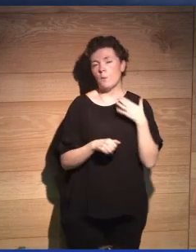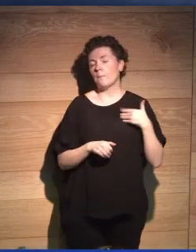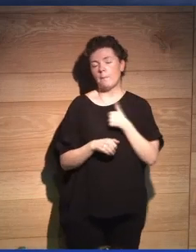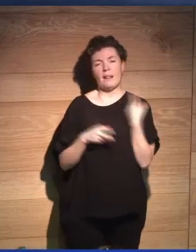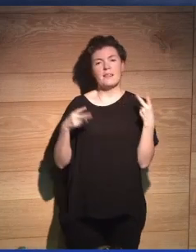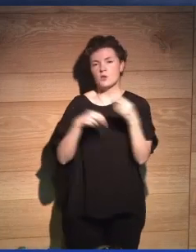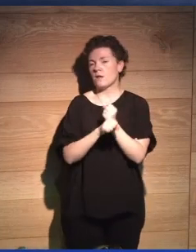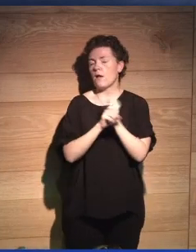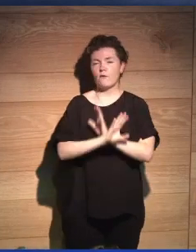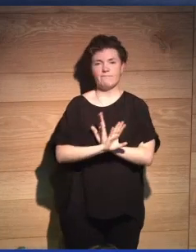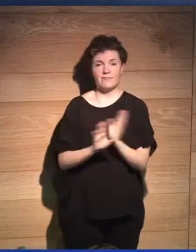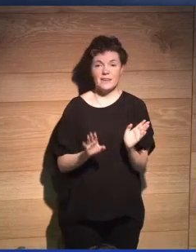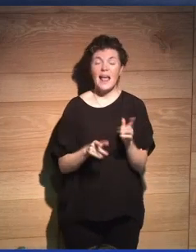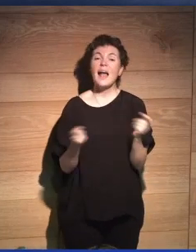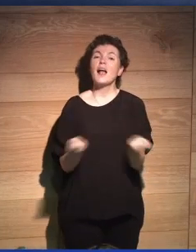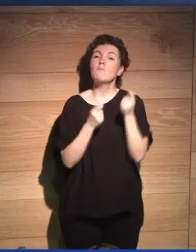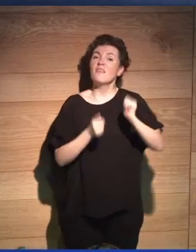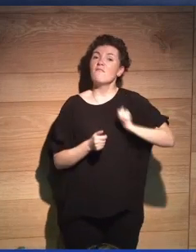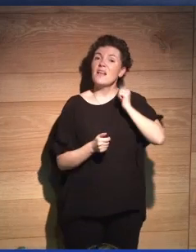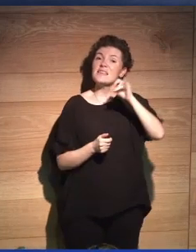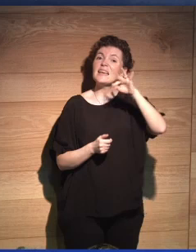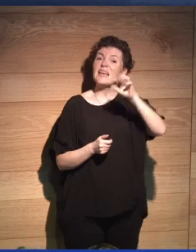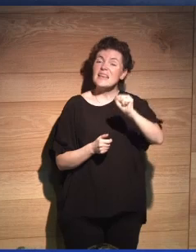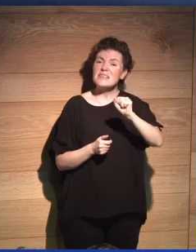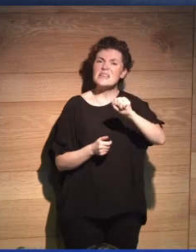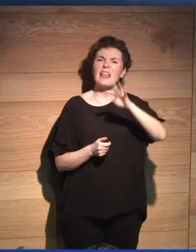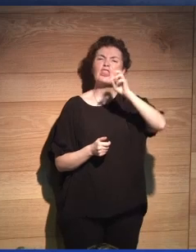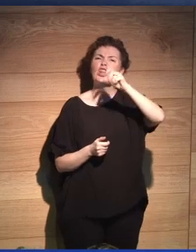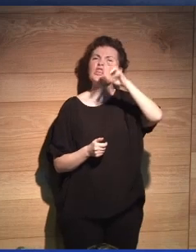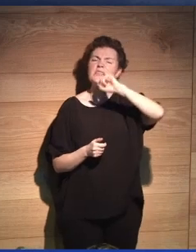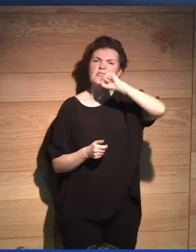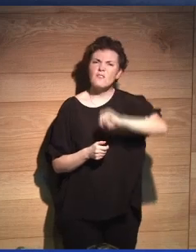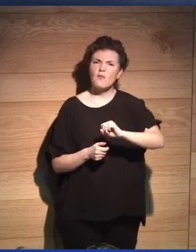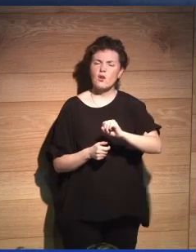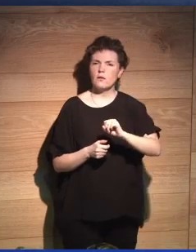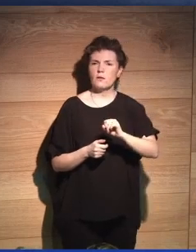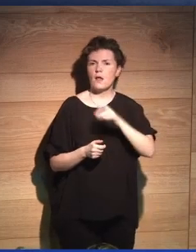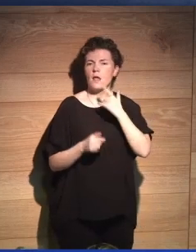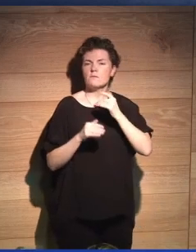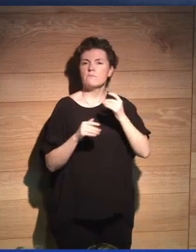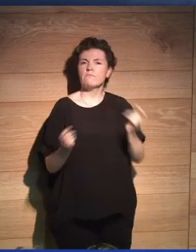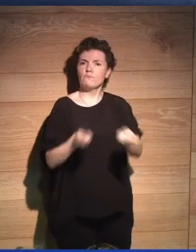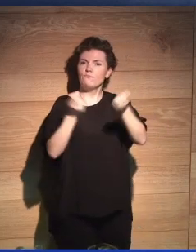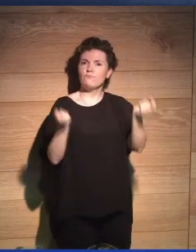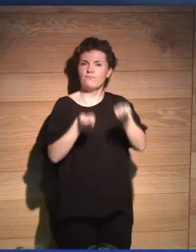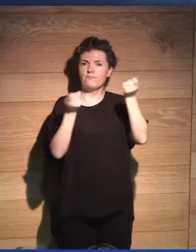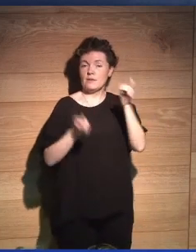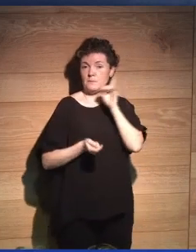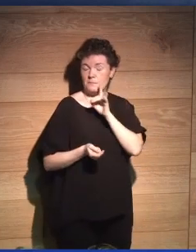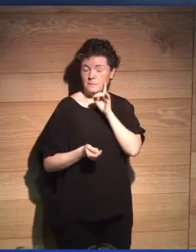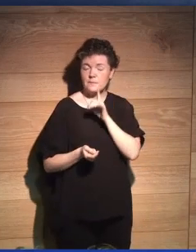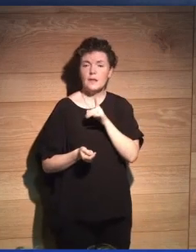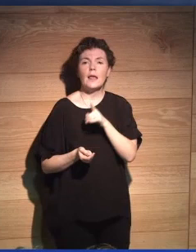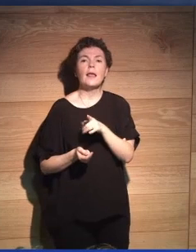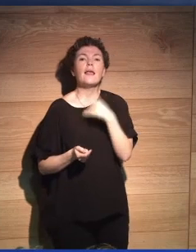y la campaña falsa de que Ilse era trotskista estaba en pleno auge. Ella había